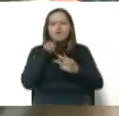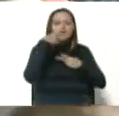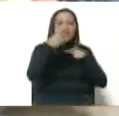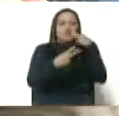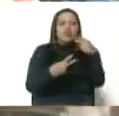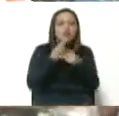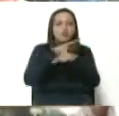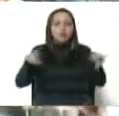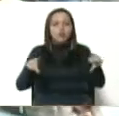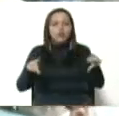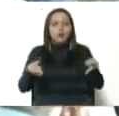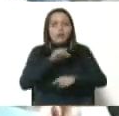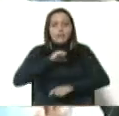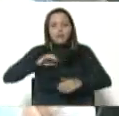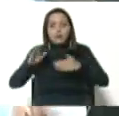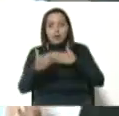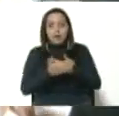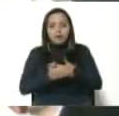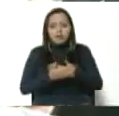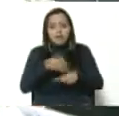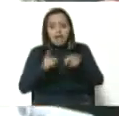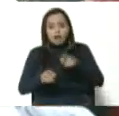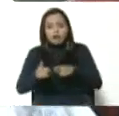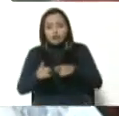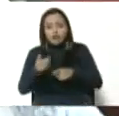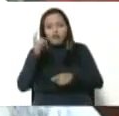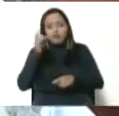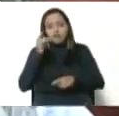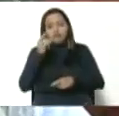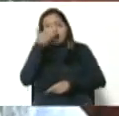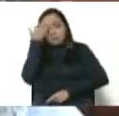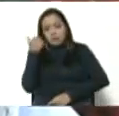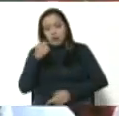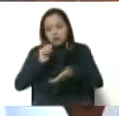y privados. Si me faltó alguno, pásamelo por escrito para mencionarlo.